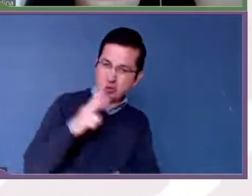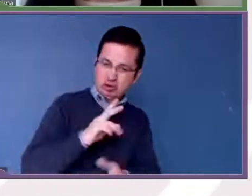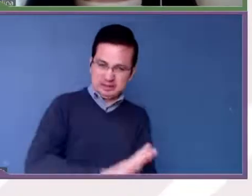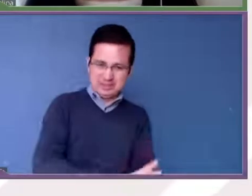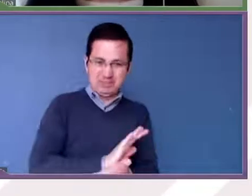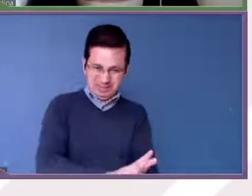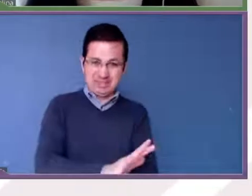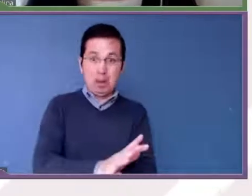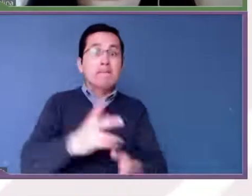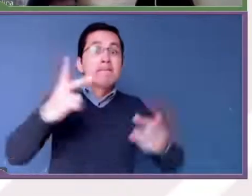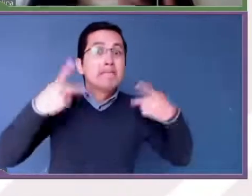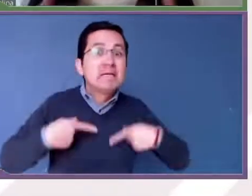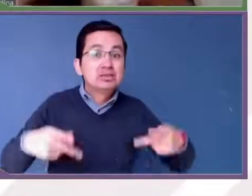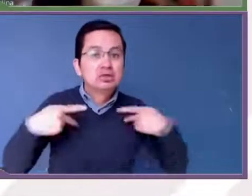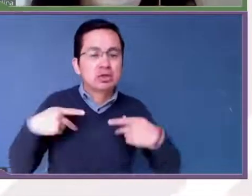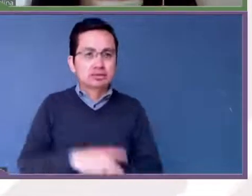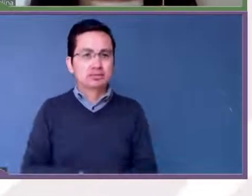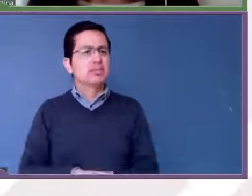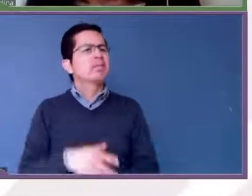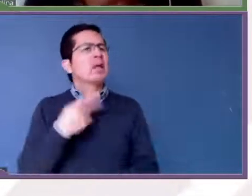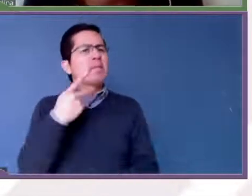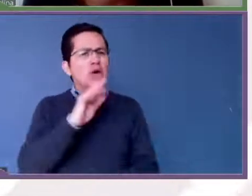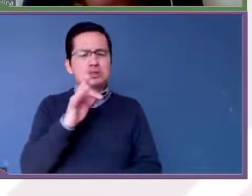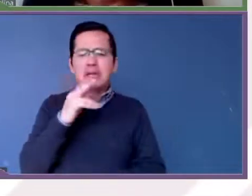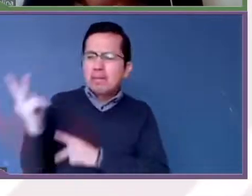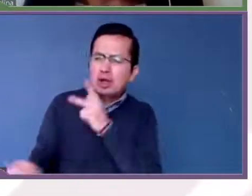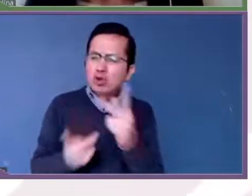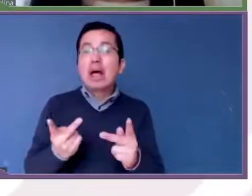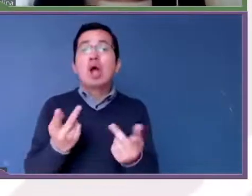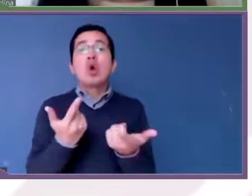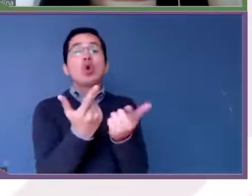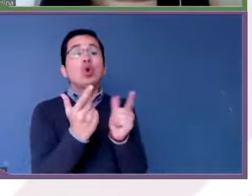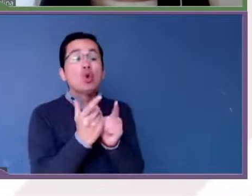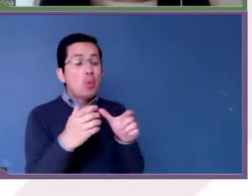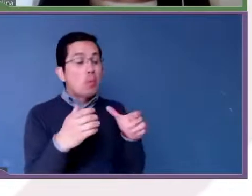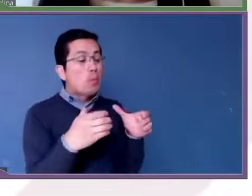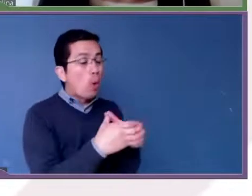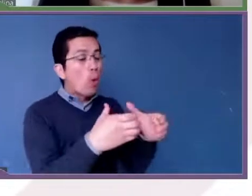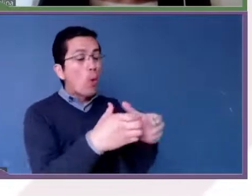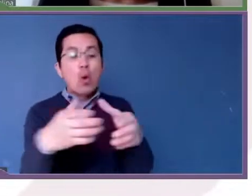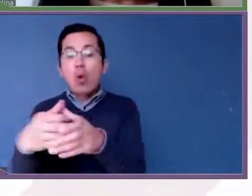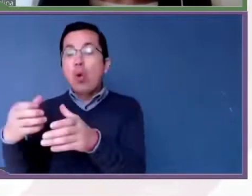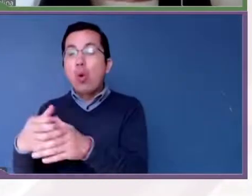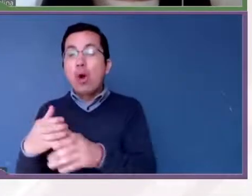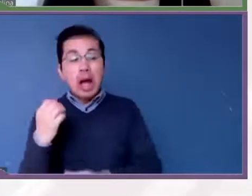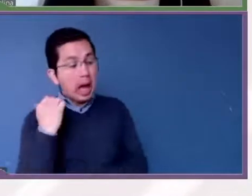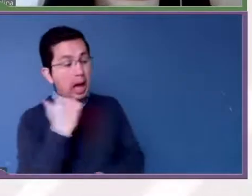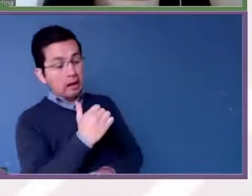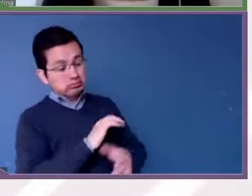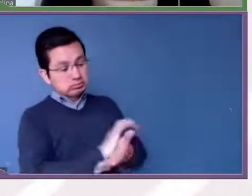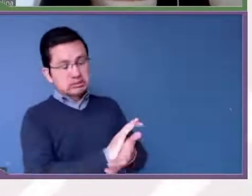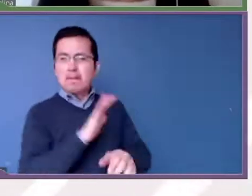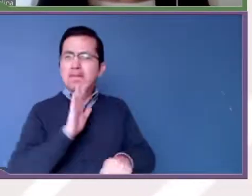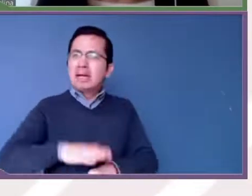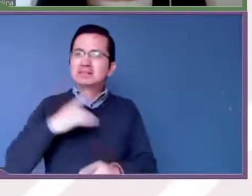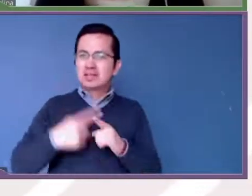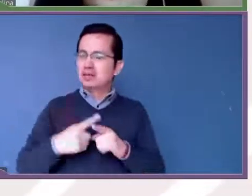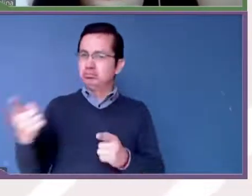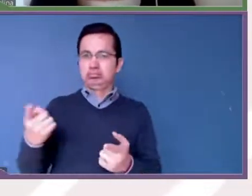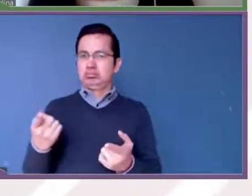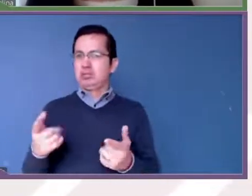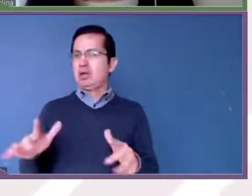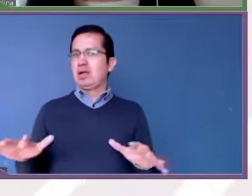cambia la distribución. Y ahí creo que en la